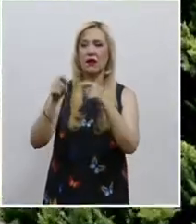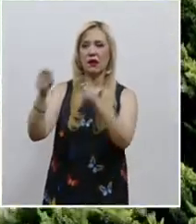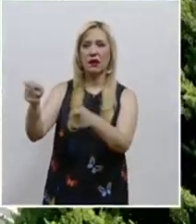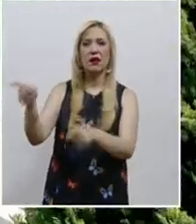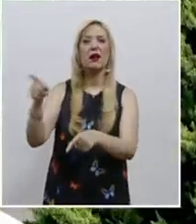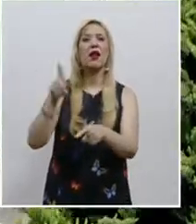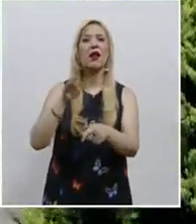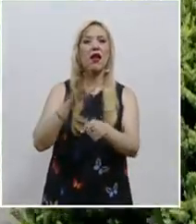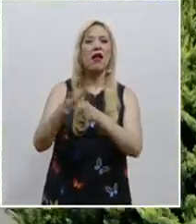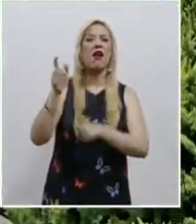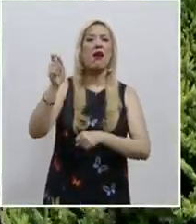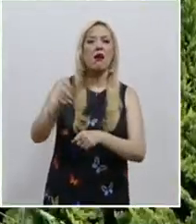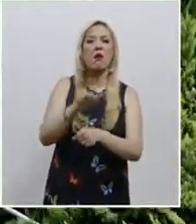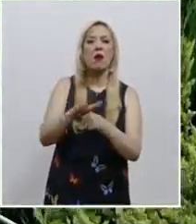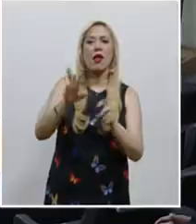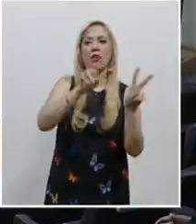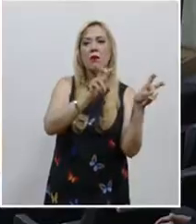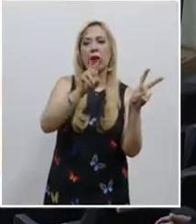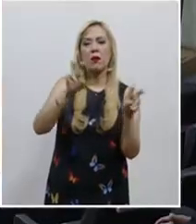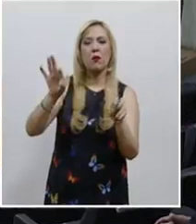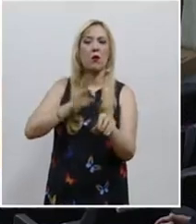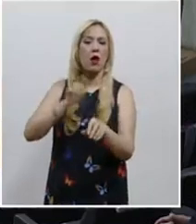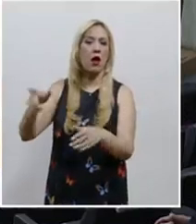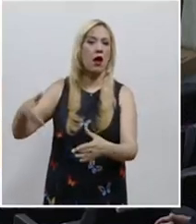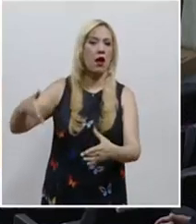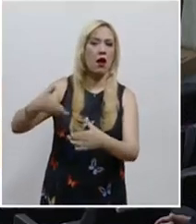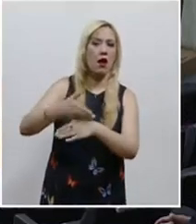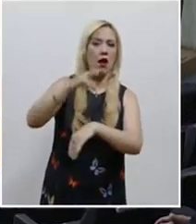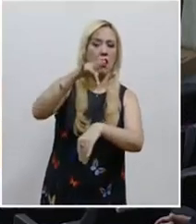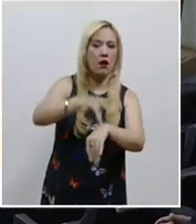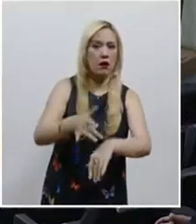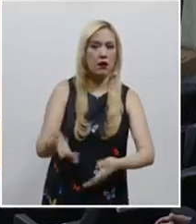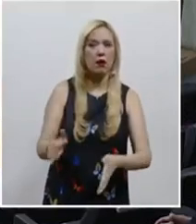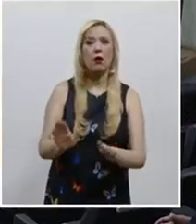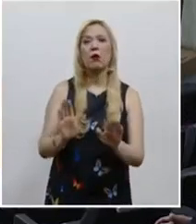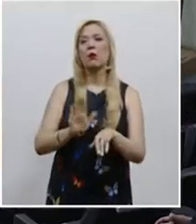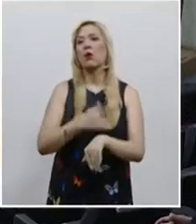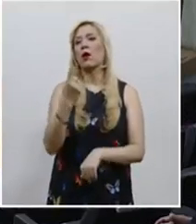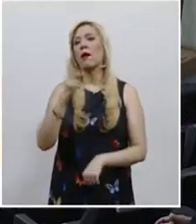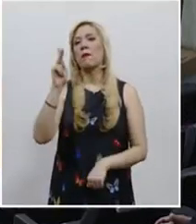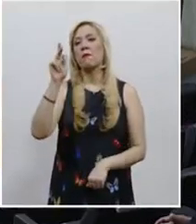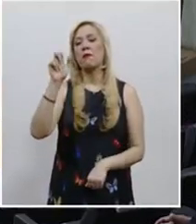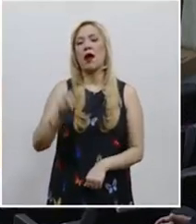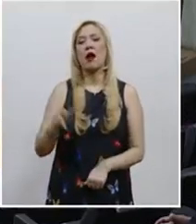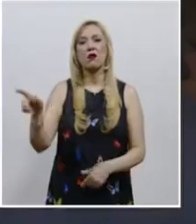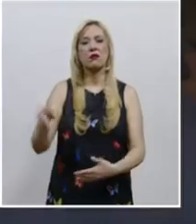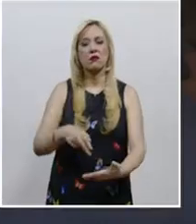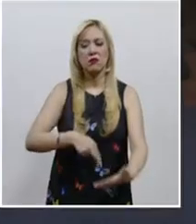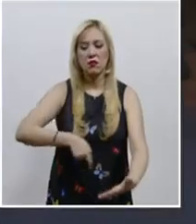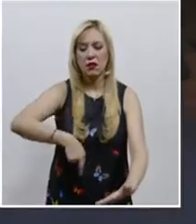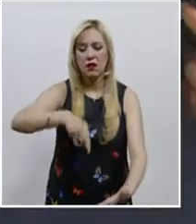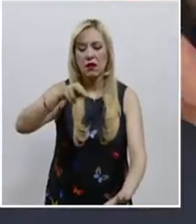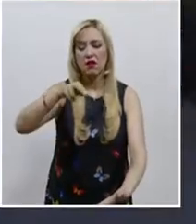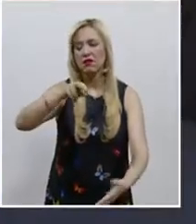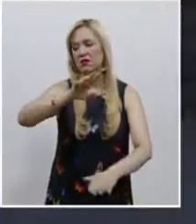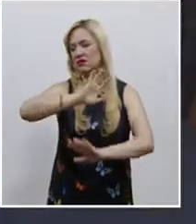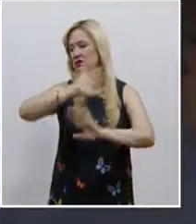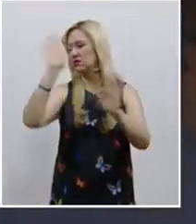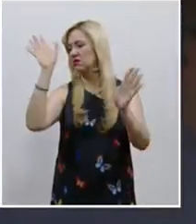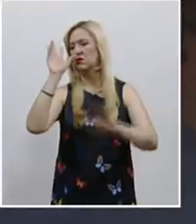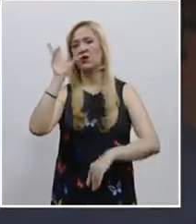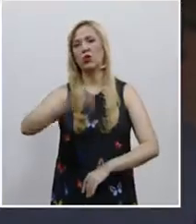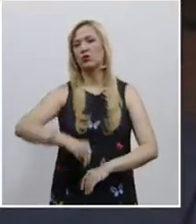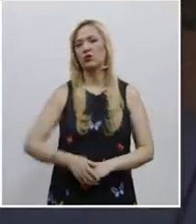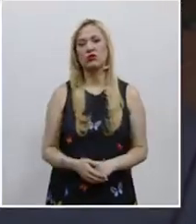Electoral del Poder Judicial de la Federación. Esto luego de que el Partido Acción Nacional retirara su firma del acuerdo. Parece que ya la